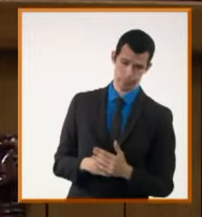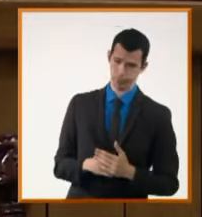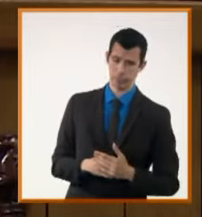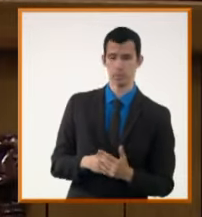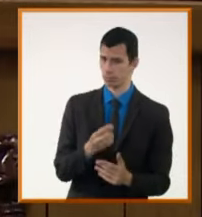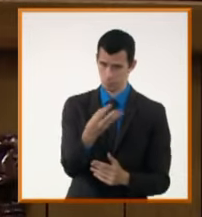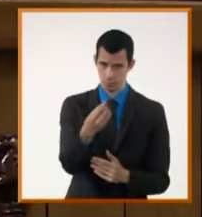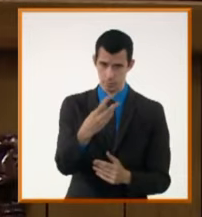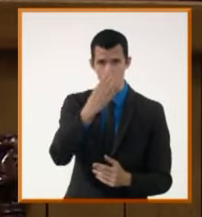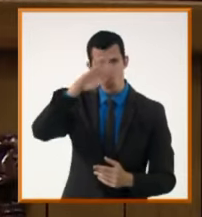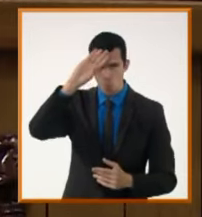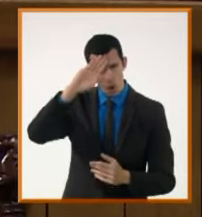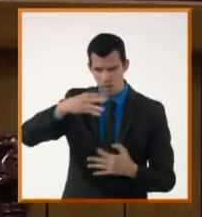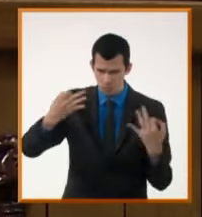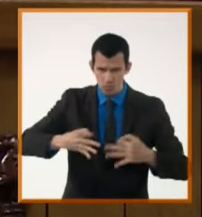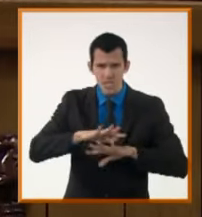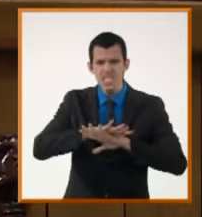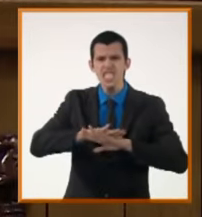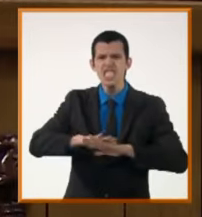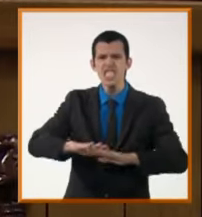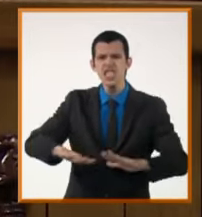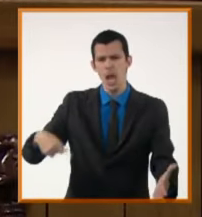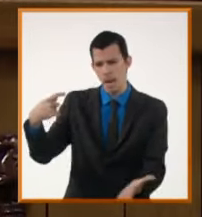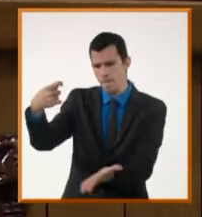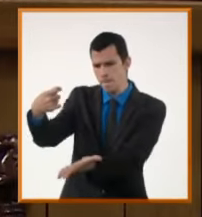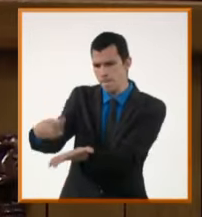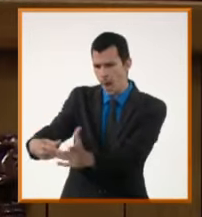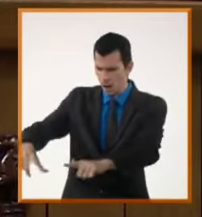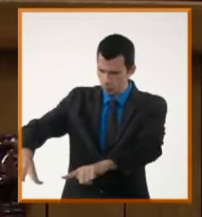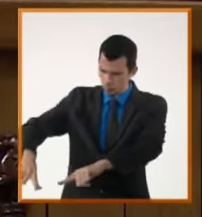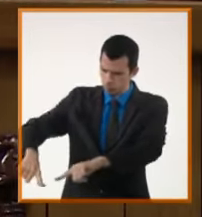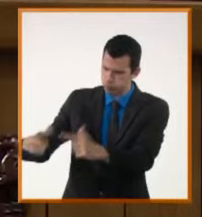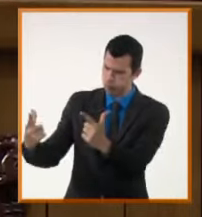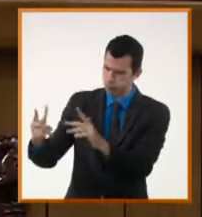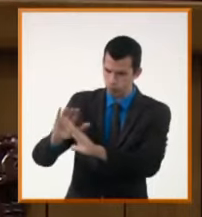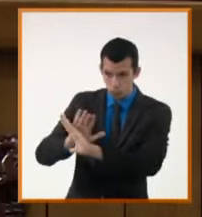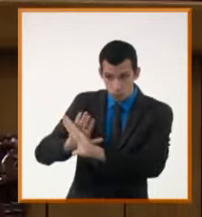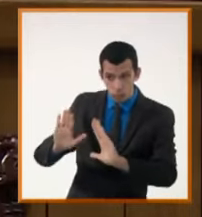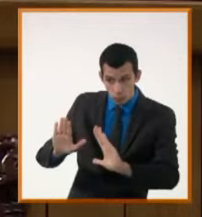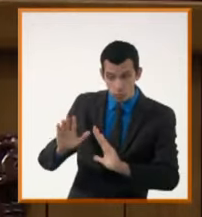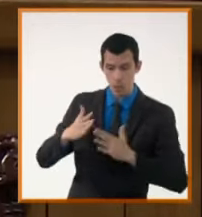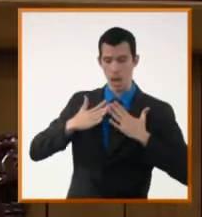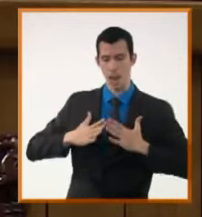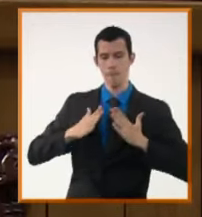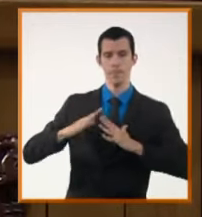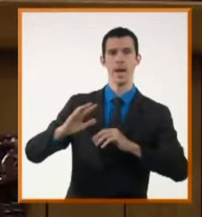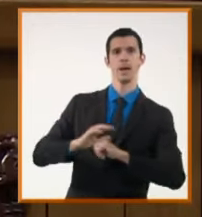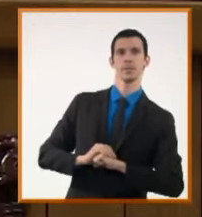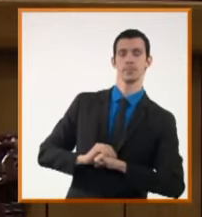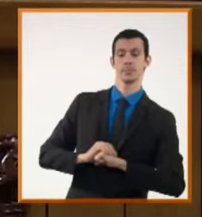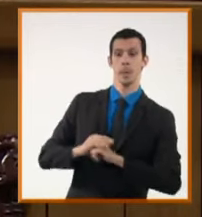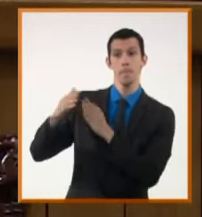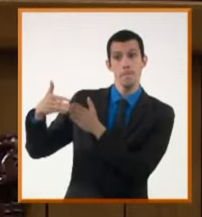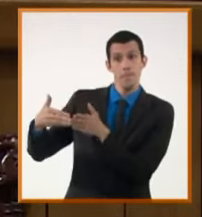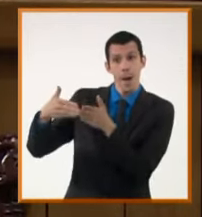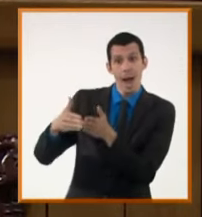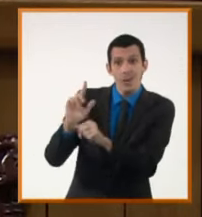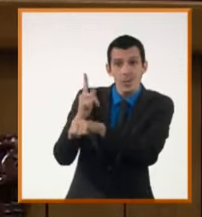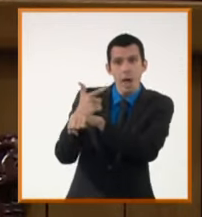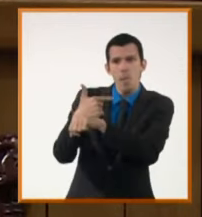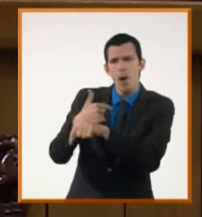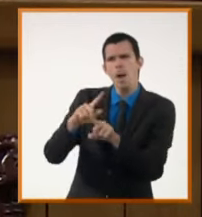Pero nosotros tendremos que avanzar en un momento posterior a ir a decir, bueno, ¿quiénes